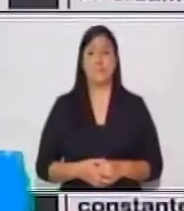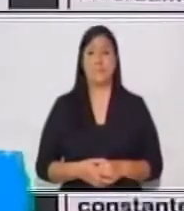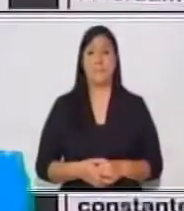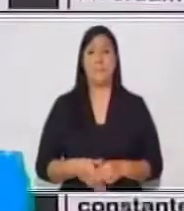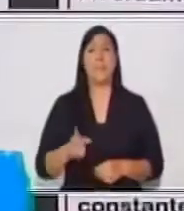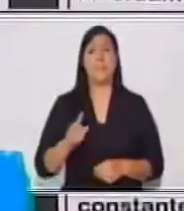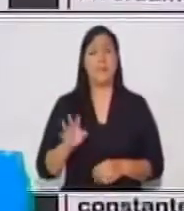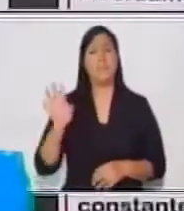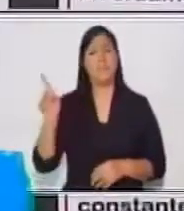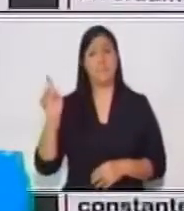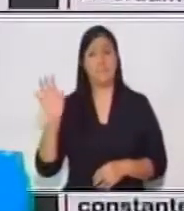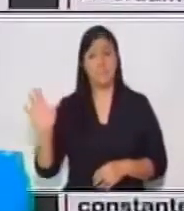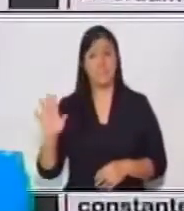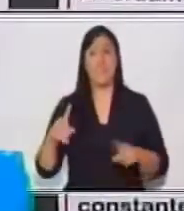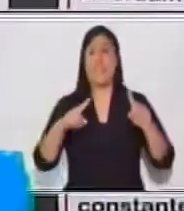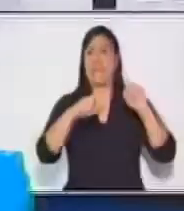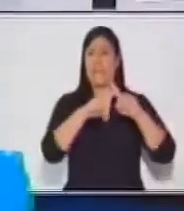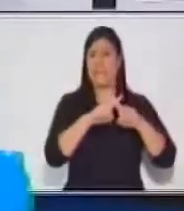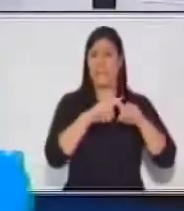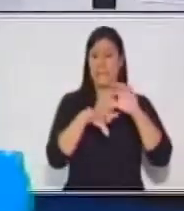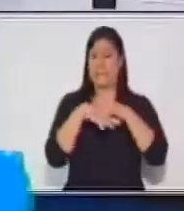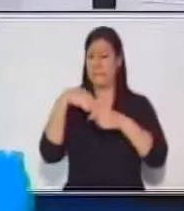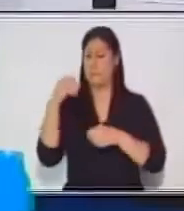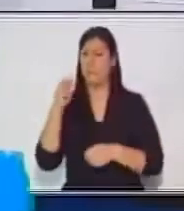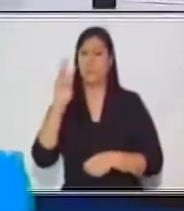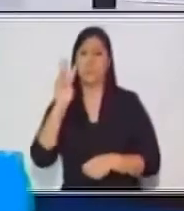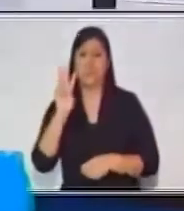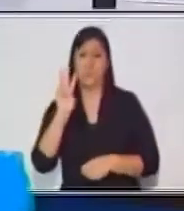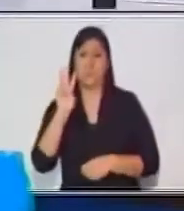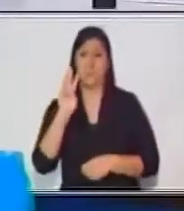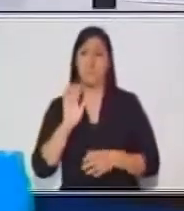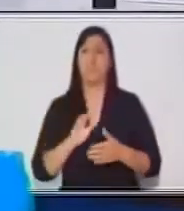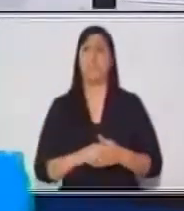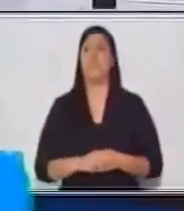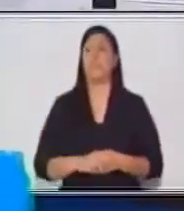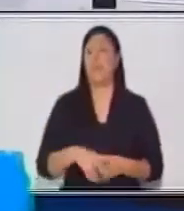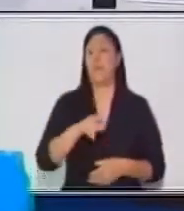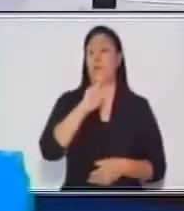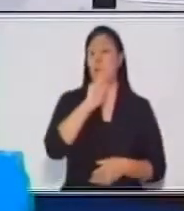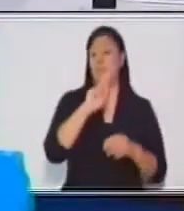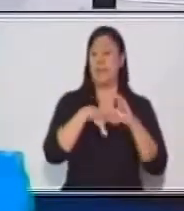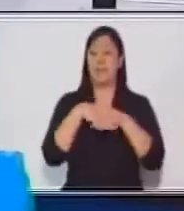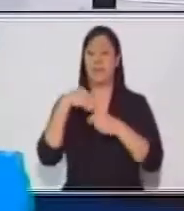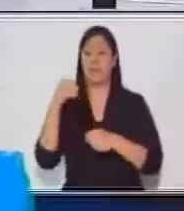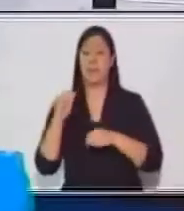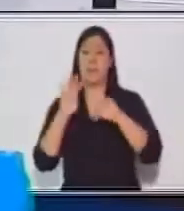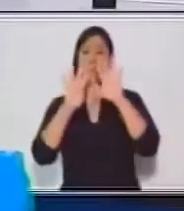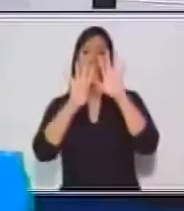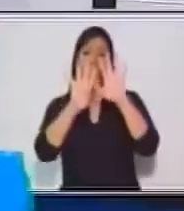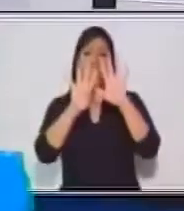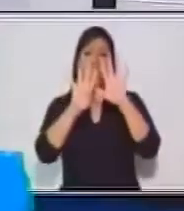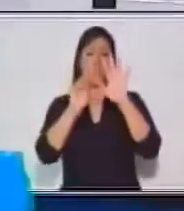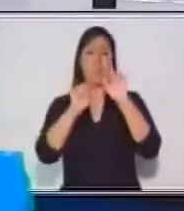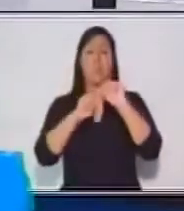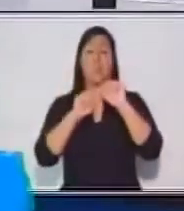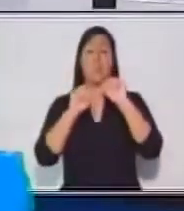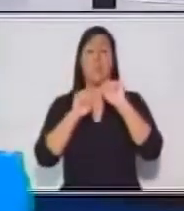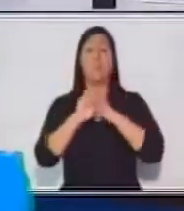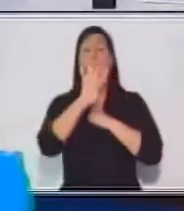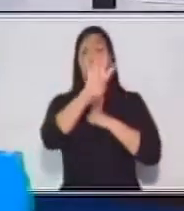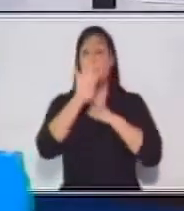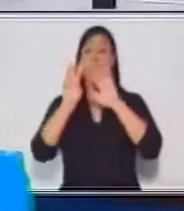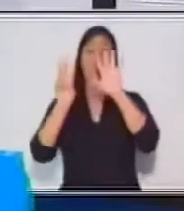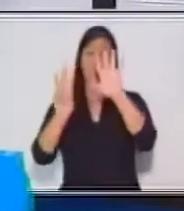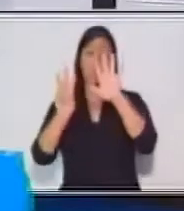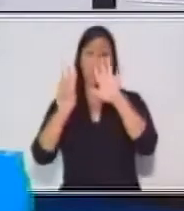para X igual a 3, Y es igual a 48 dividido 3. ¿Esto cuánto